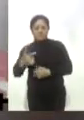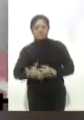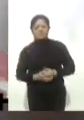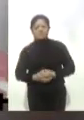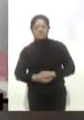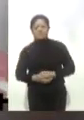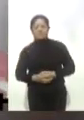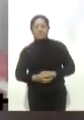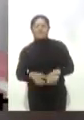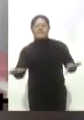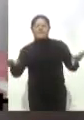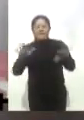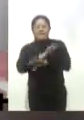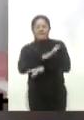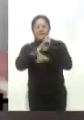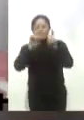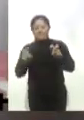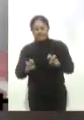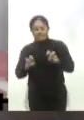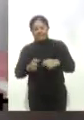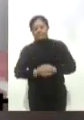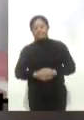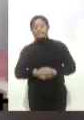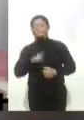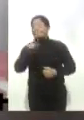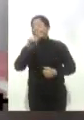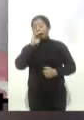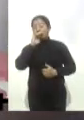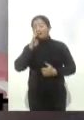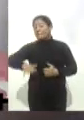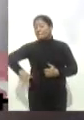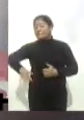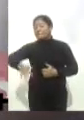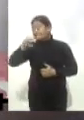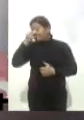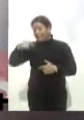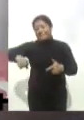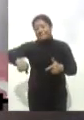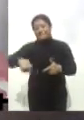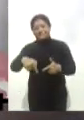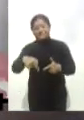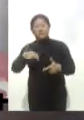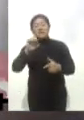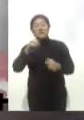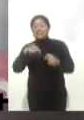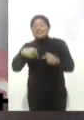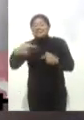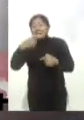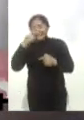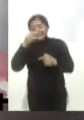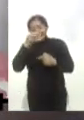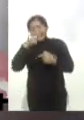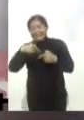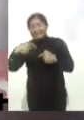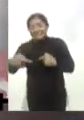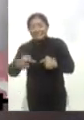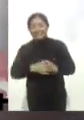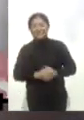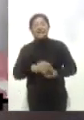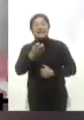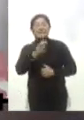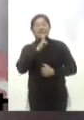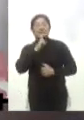Vamos a cambiar de tema si usted es mamá recientemente o está en proceso de ser mamá. Esta noticia realmente